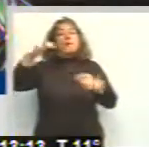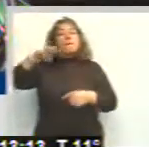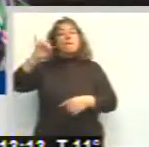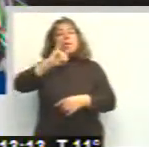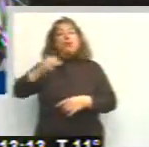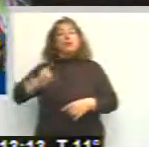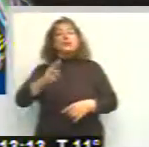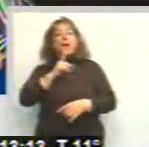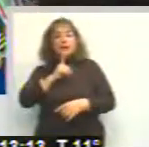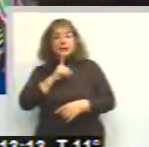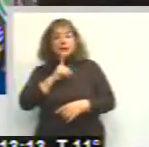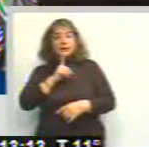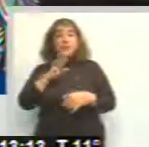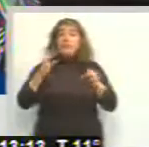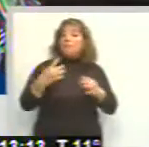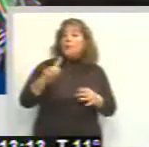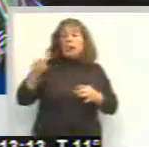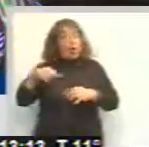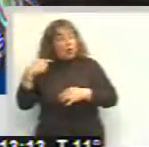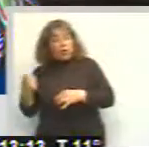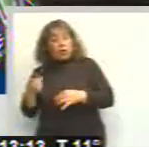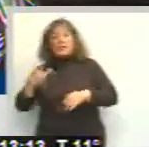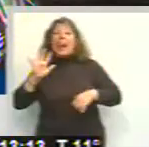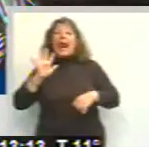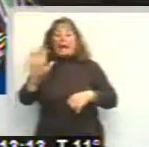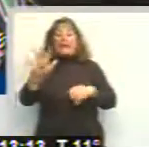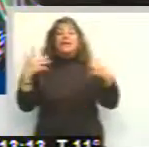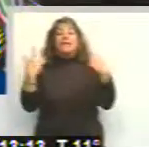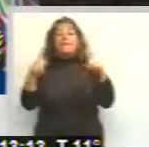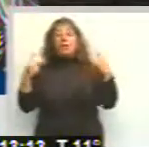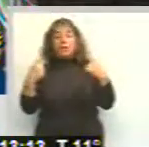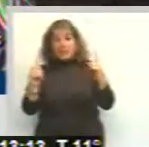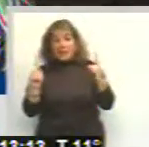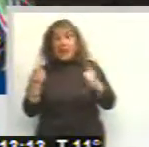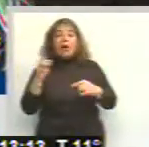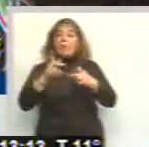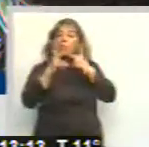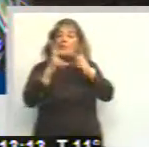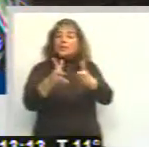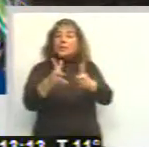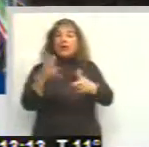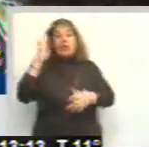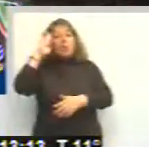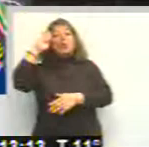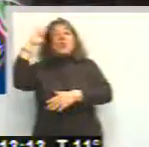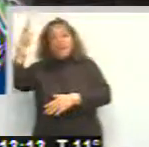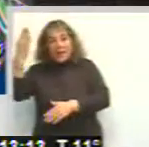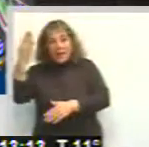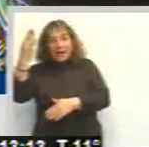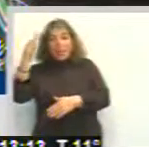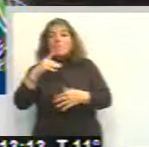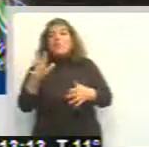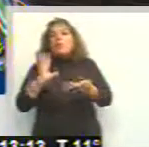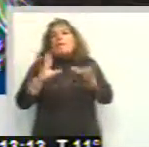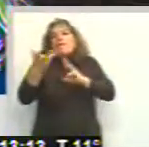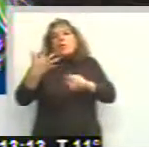sería el compositor Franz Schubert. Hacemos la quinta sinfonía de Schubert, que como le decía es un tributo a Mozart porque la simplicidad de la forma que